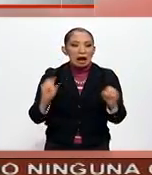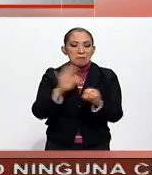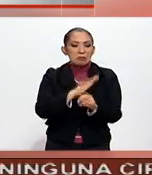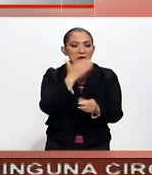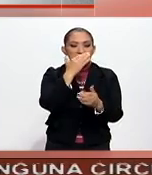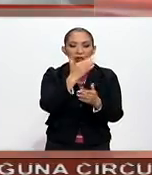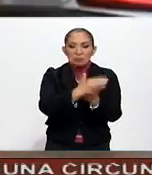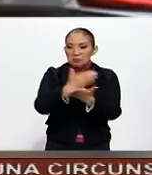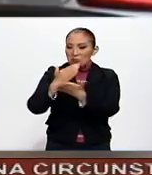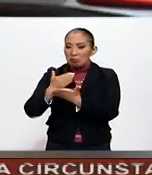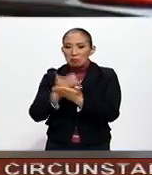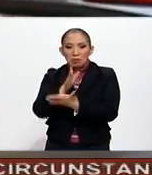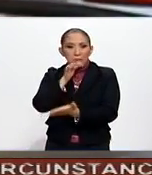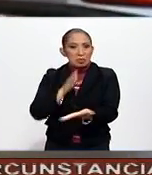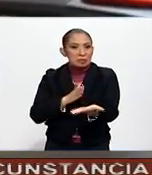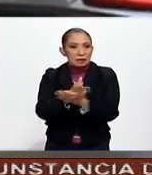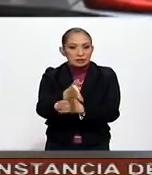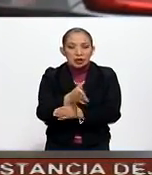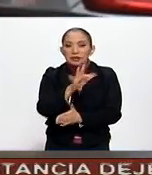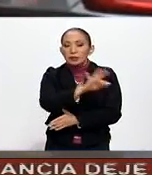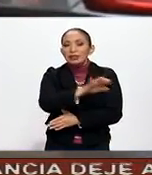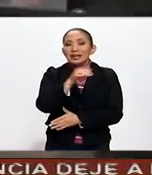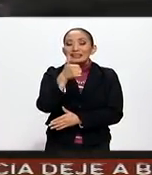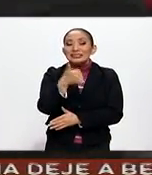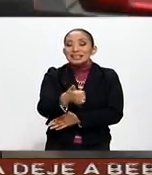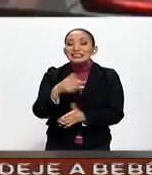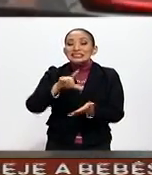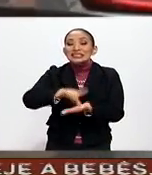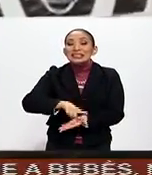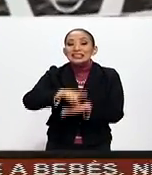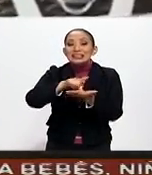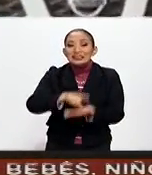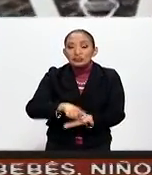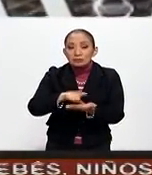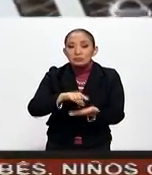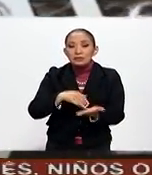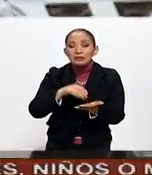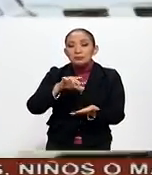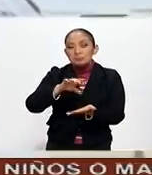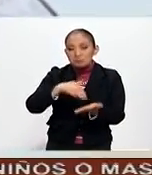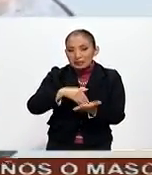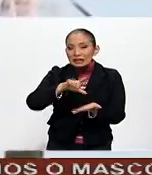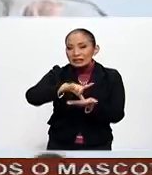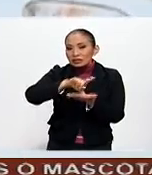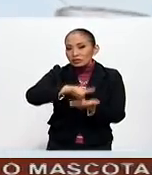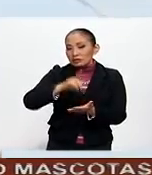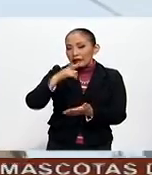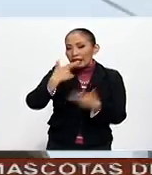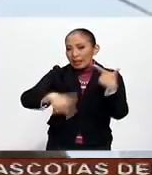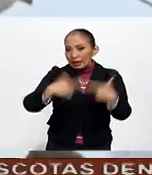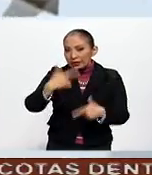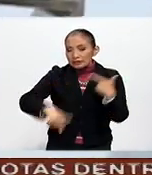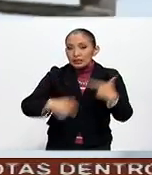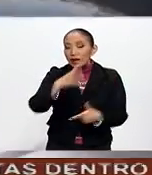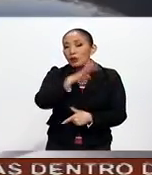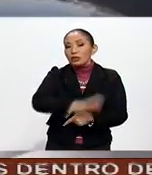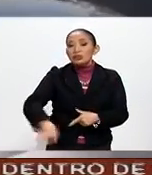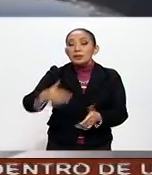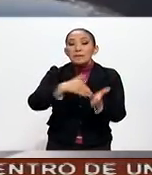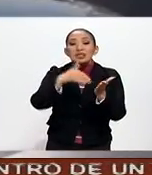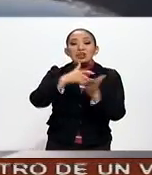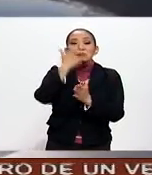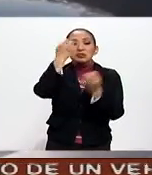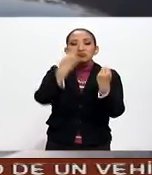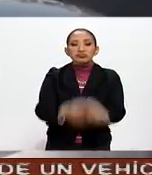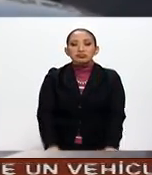bloqueos. Hasta el momento, 50,000 litros de leche no han sido distribuidos, generando pérdidas superiores a los 400 millones